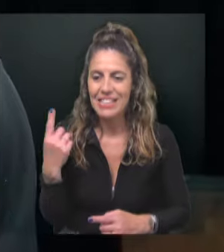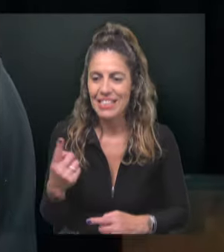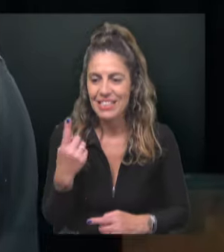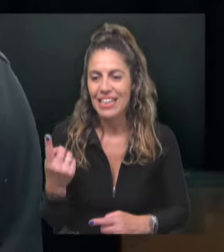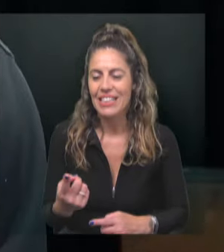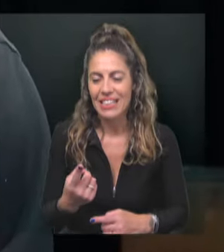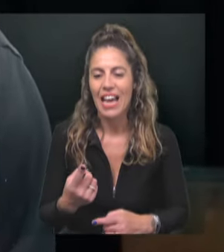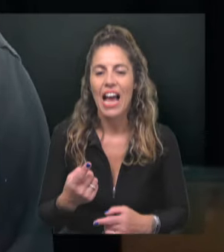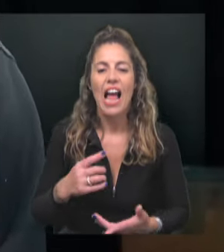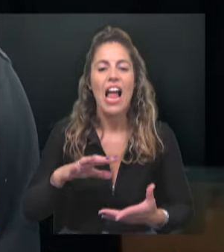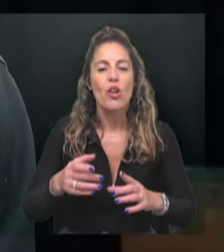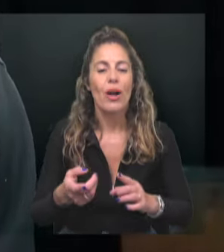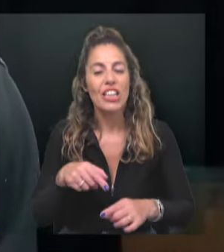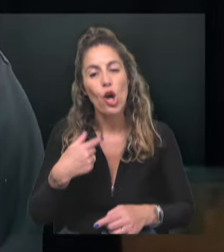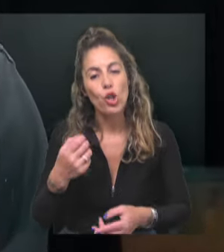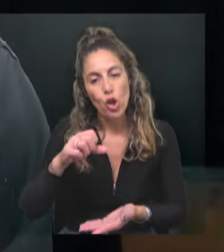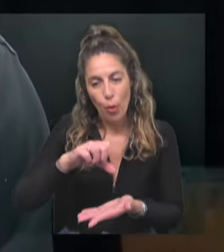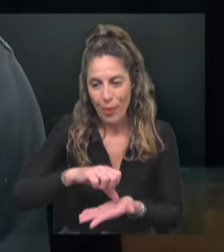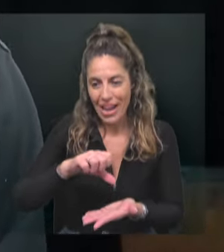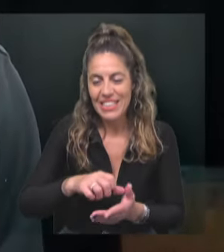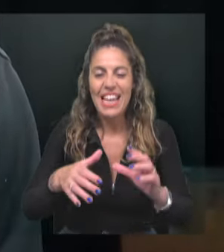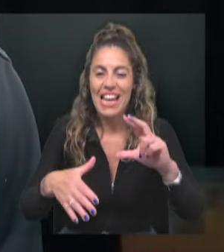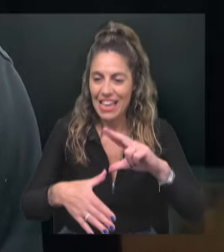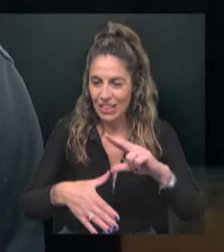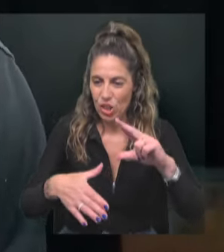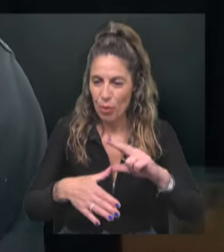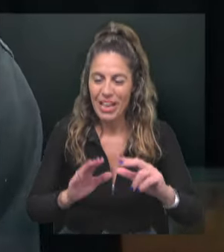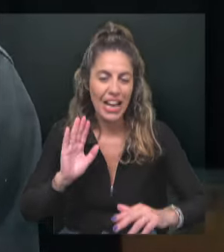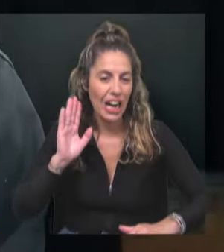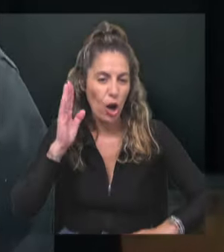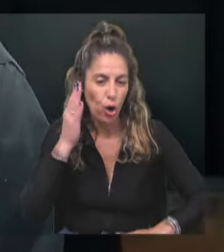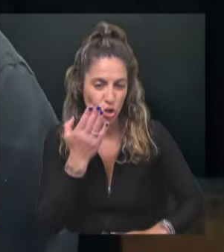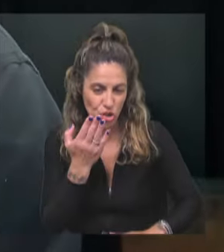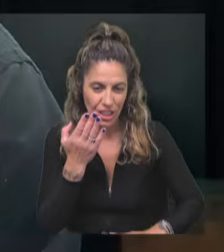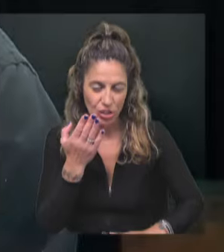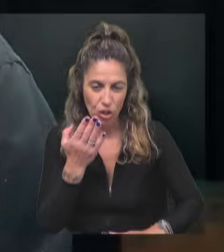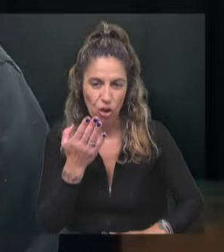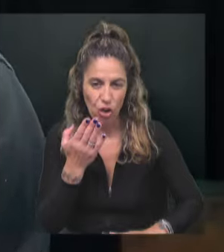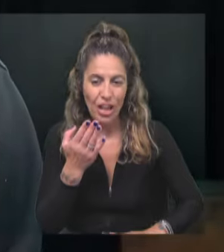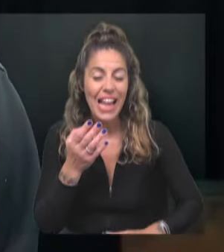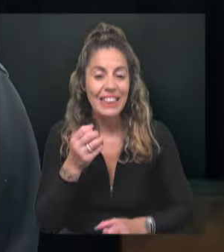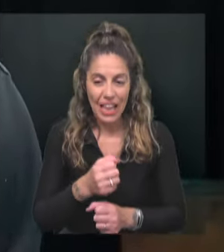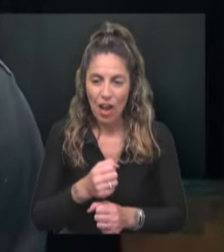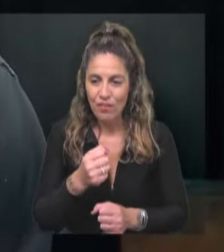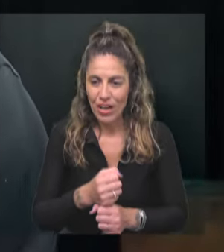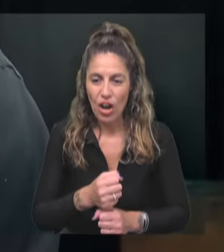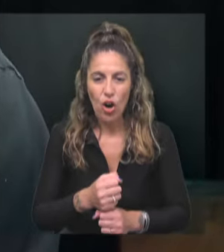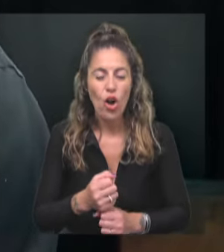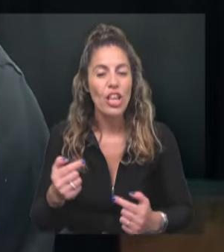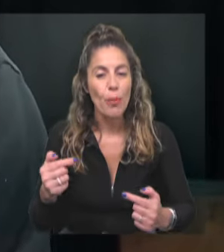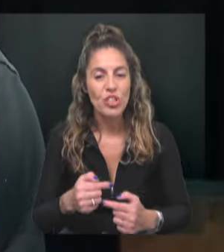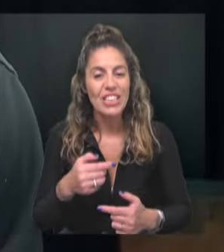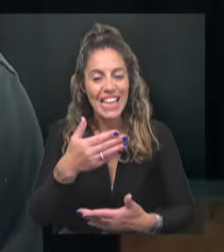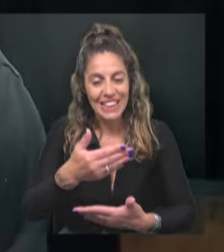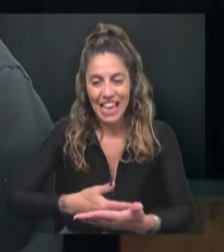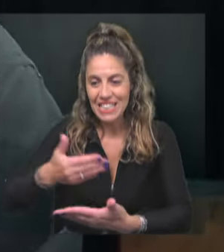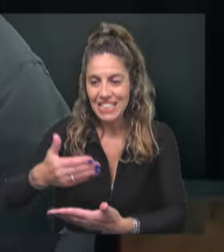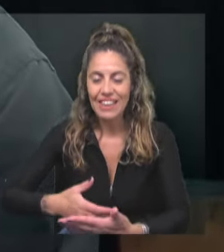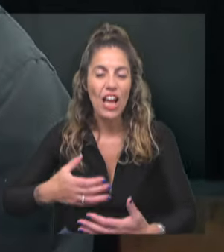forma al igual que otros países en Latinoamérica reconociendo este e el trabajo de la oposición y estas actas que